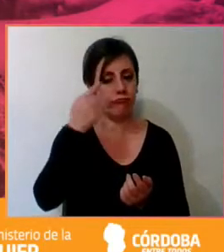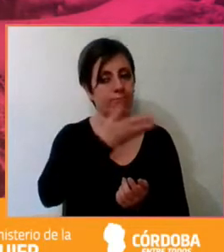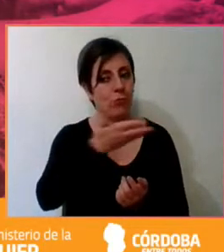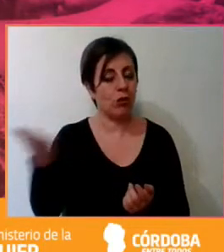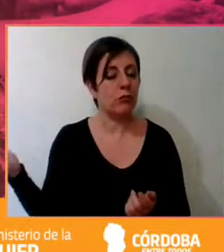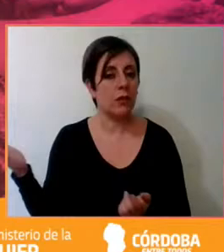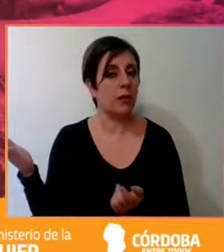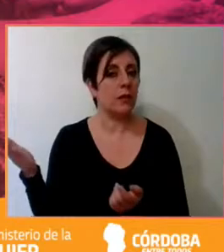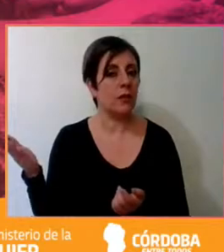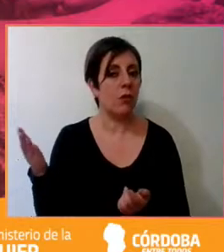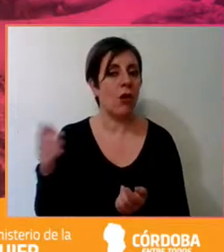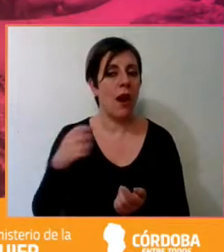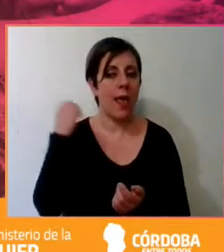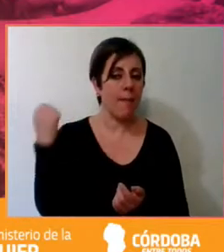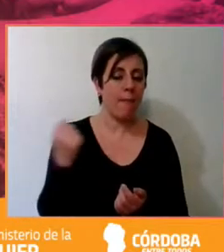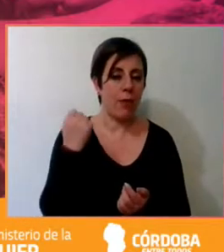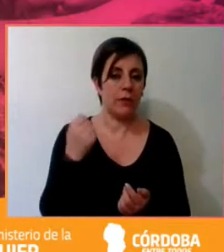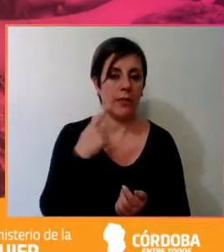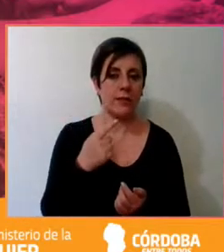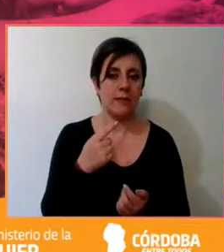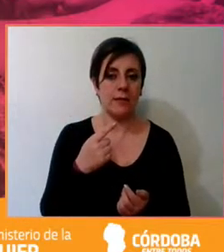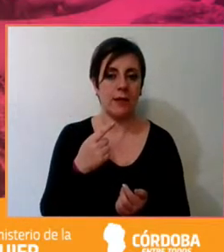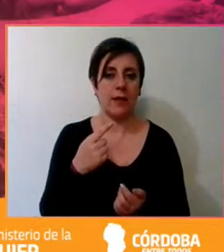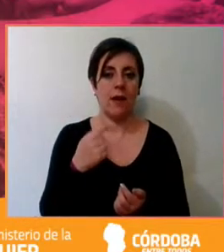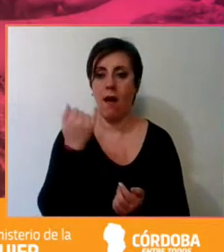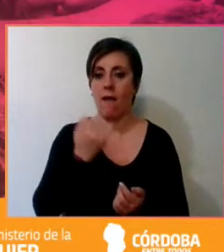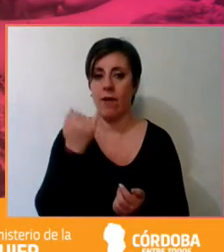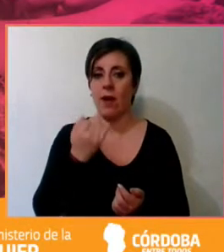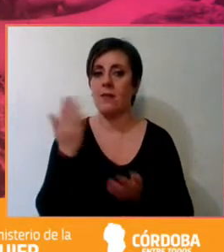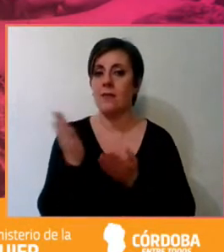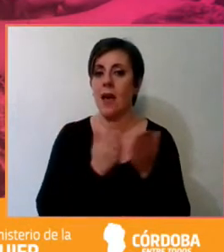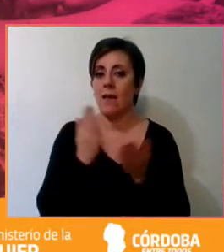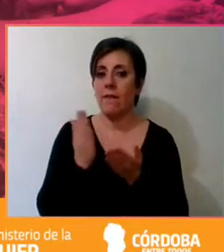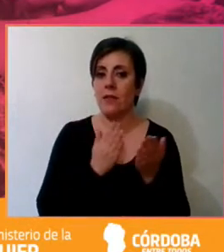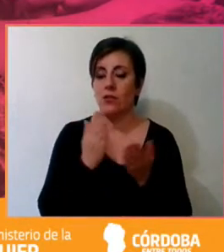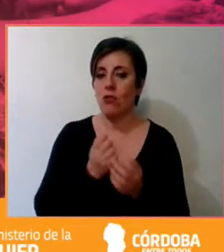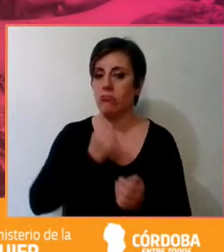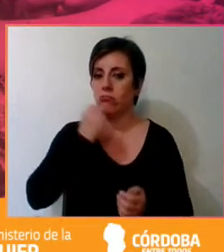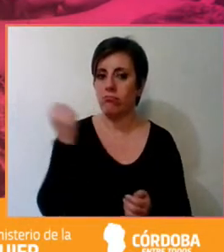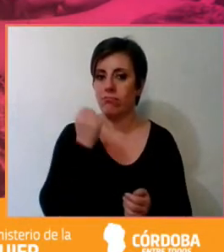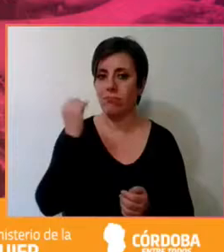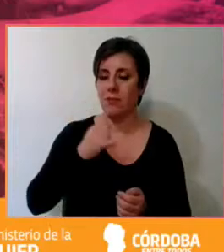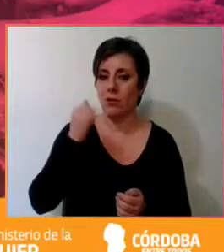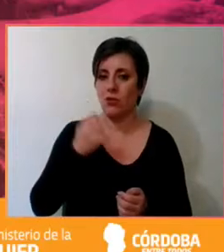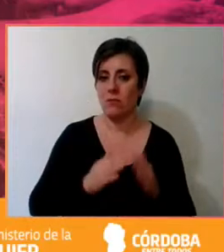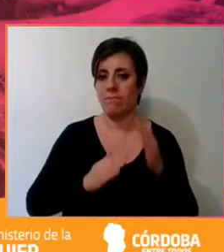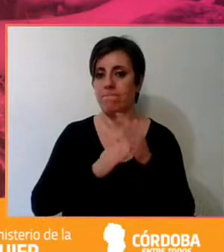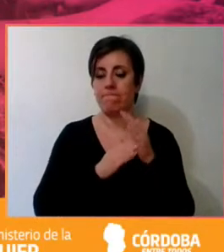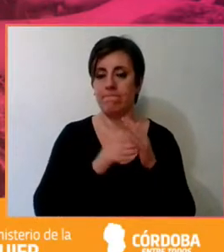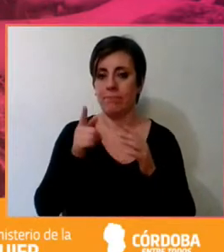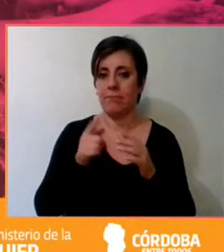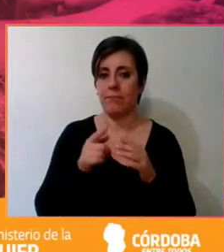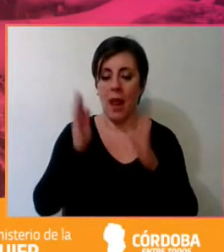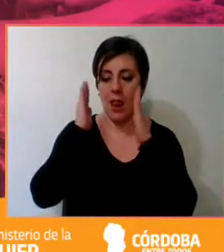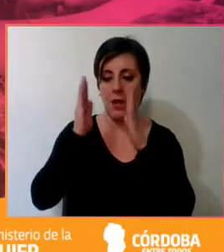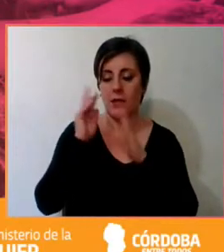de la relevancia que tiene el contar con servicios esenciales para la atención de las